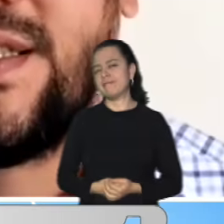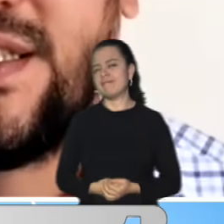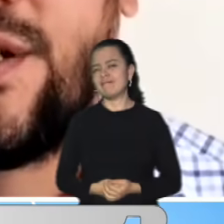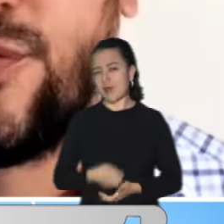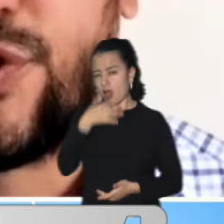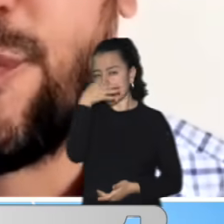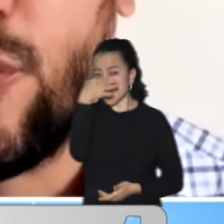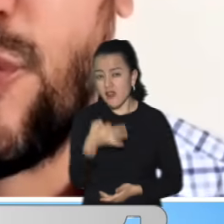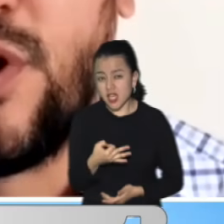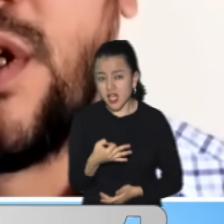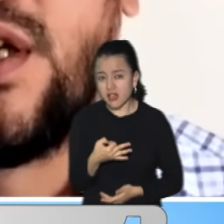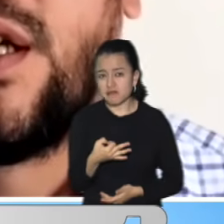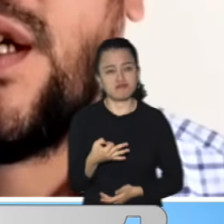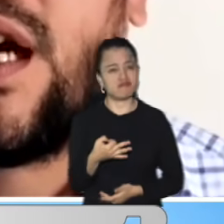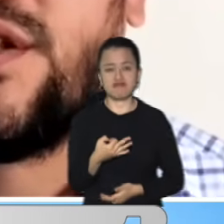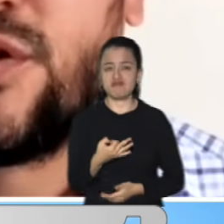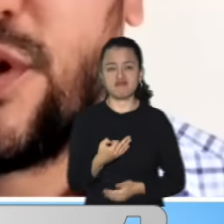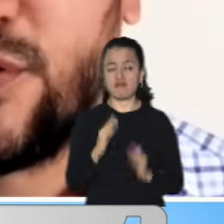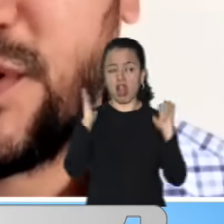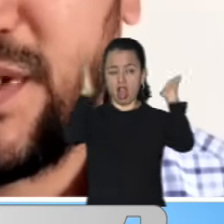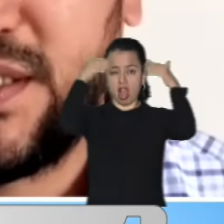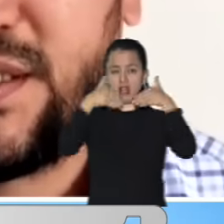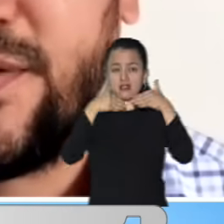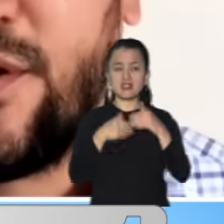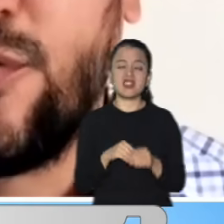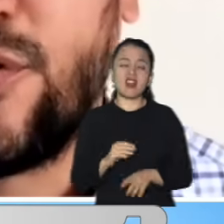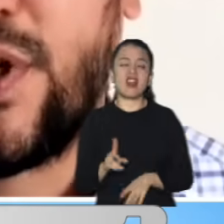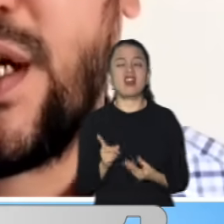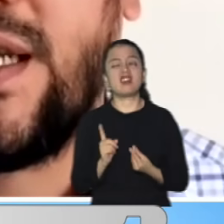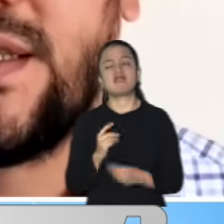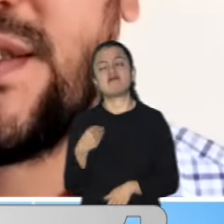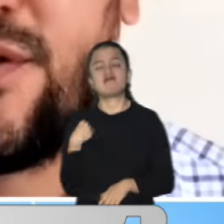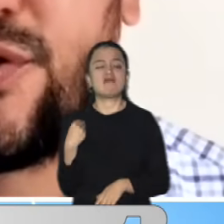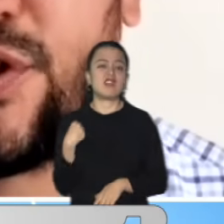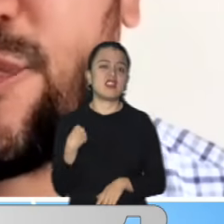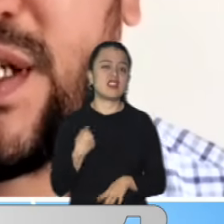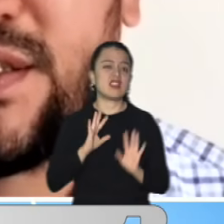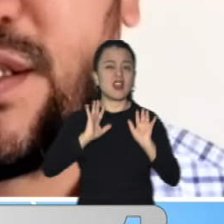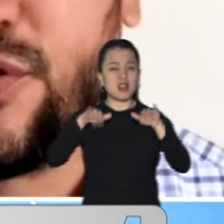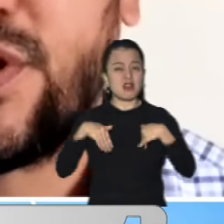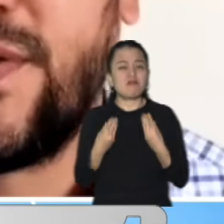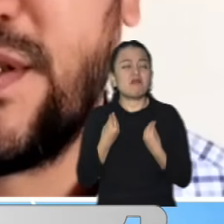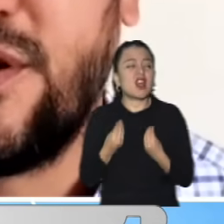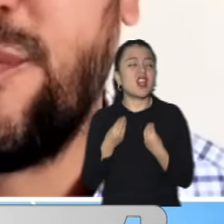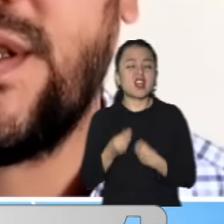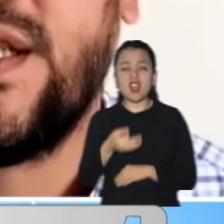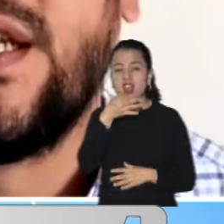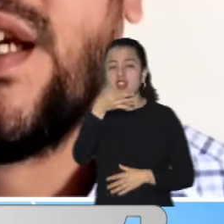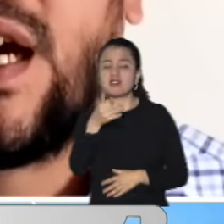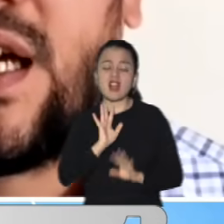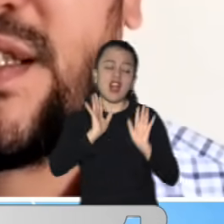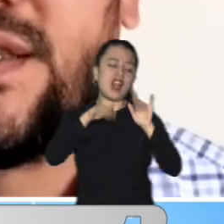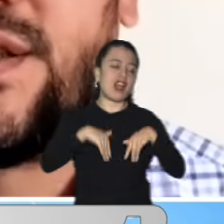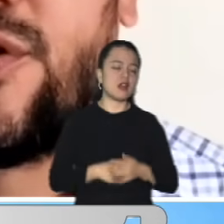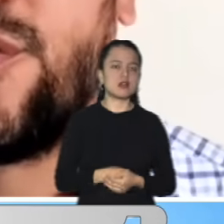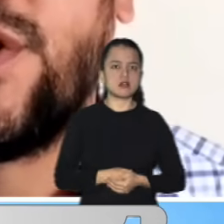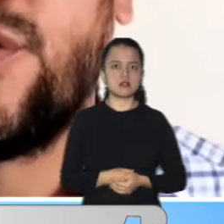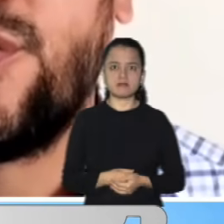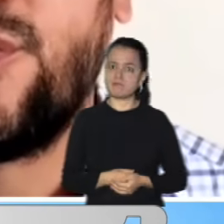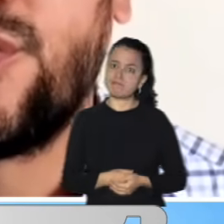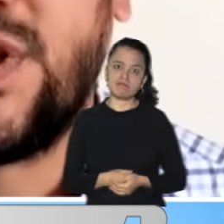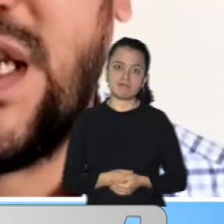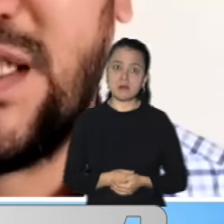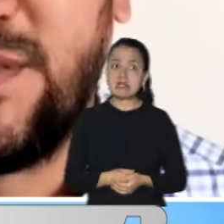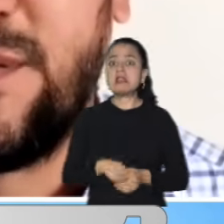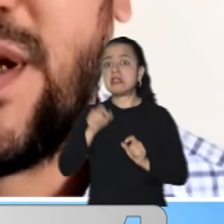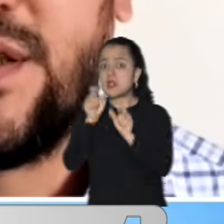a que la gente denuncia poco. Hay dos lecturas para esa cifra. Uno, que la gente está denunciando más y dos, que efectivamente ha existido un aumento